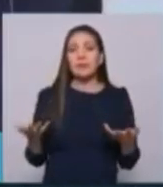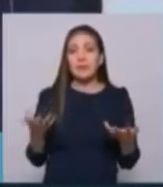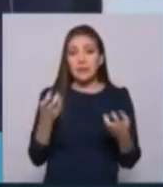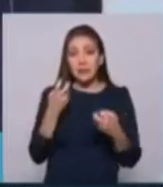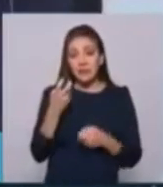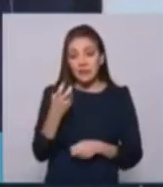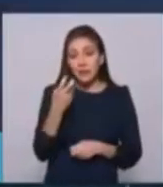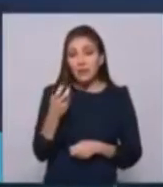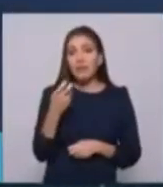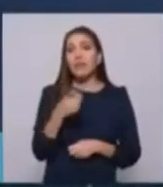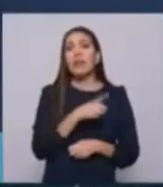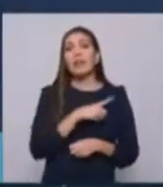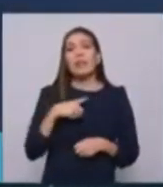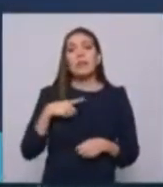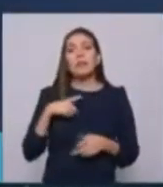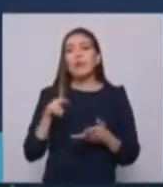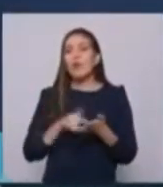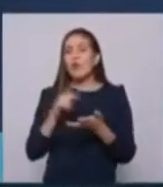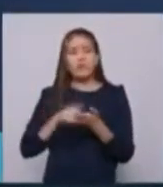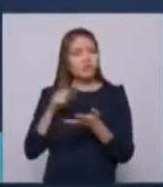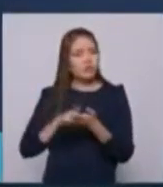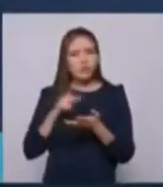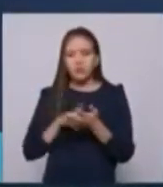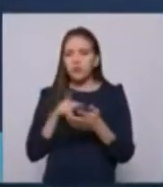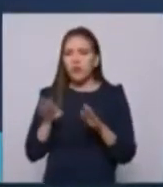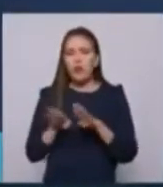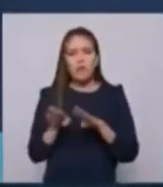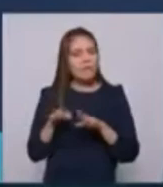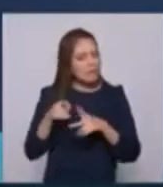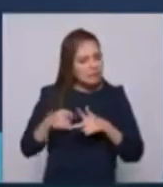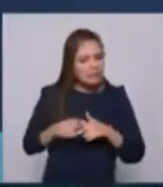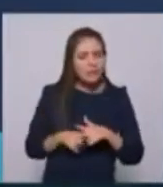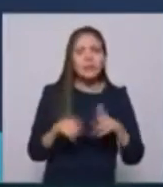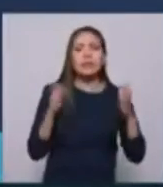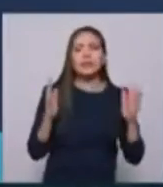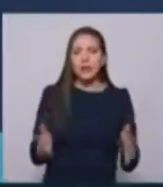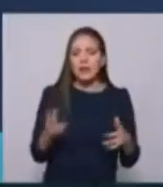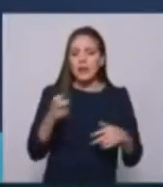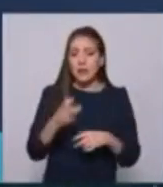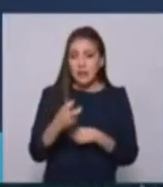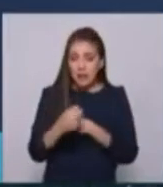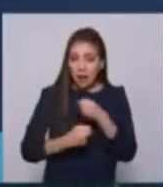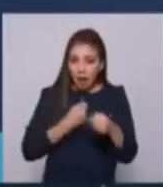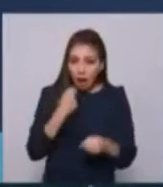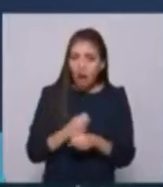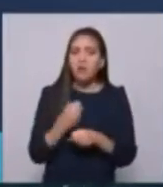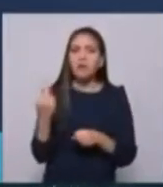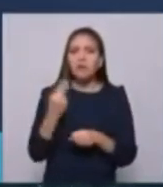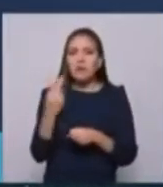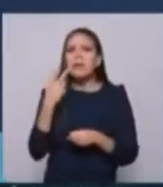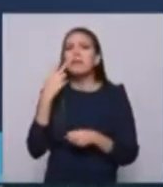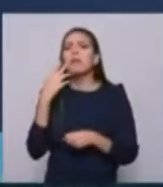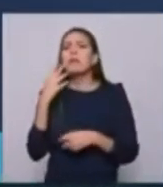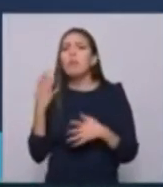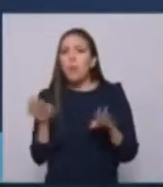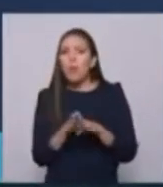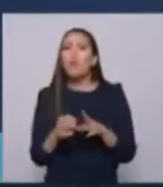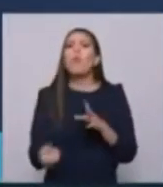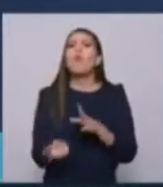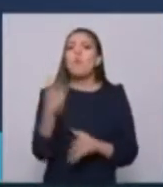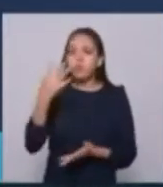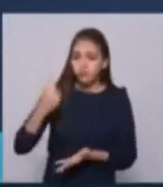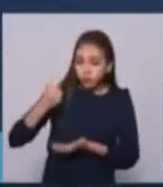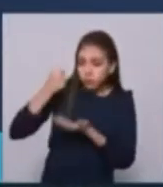Entonces, creo que hay que replantearnos todo, ¿no? O sea, decir, ok, este año vamos a ver bien el presupuesto,